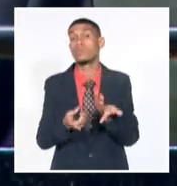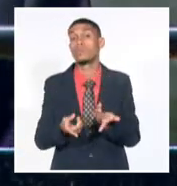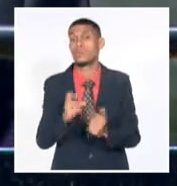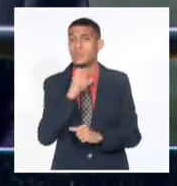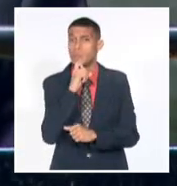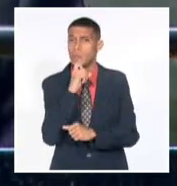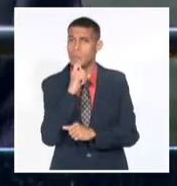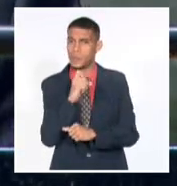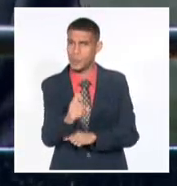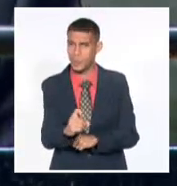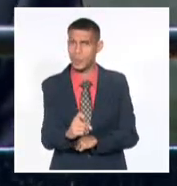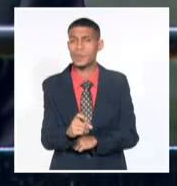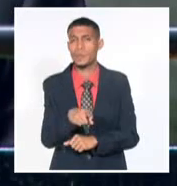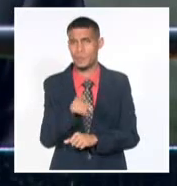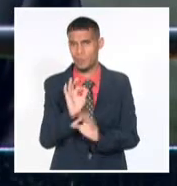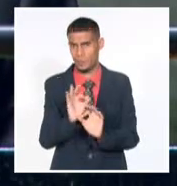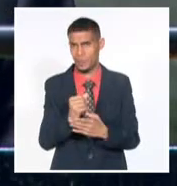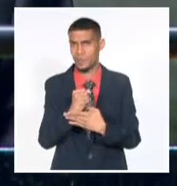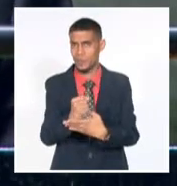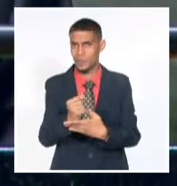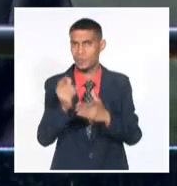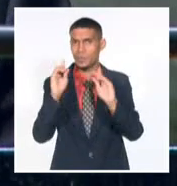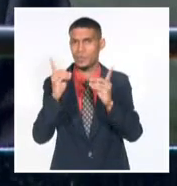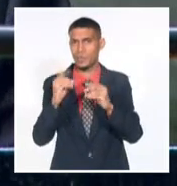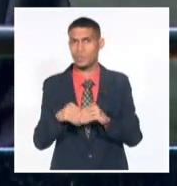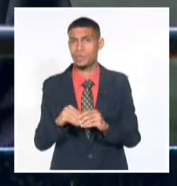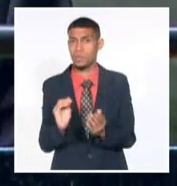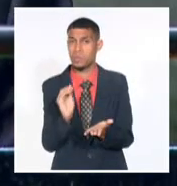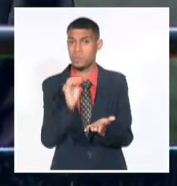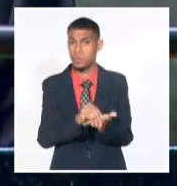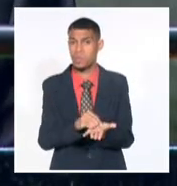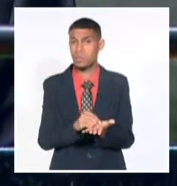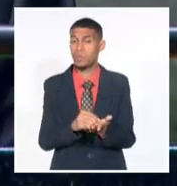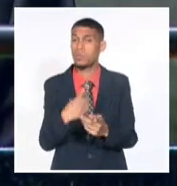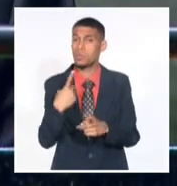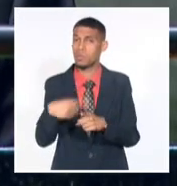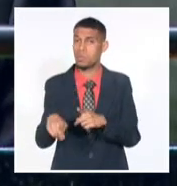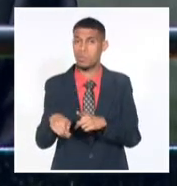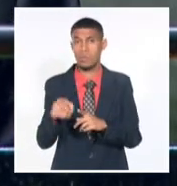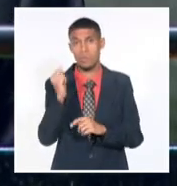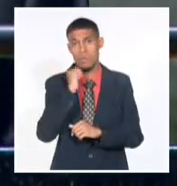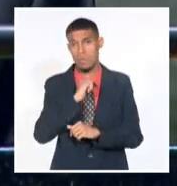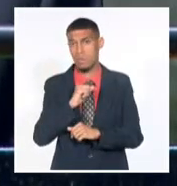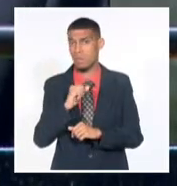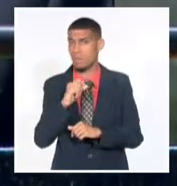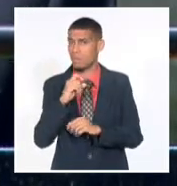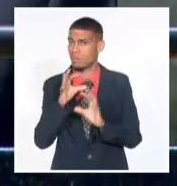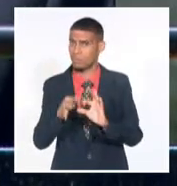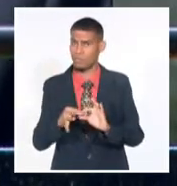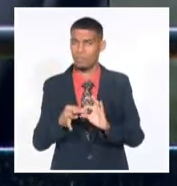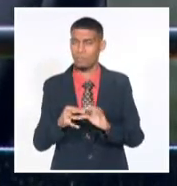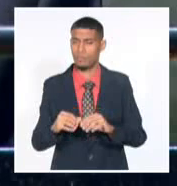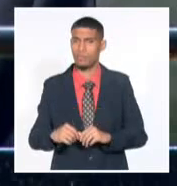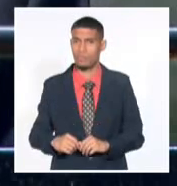y efecto a esta política, incluyendo las más hostiles e inhumanas. El